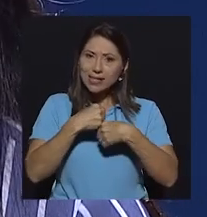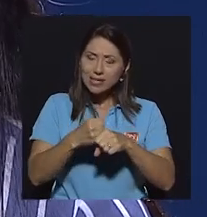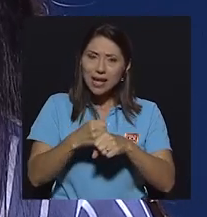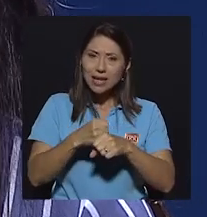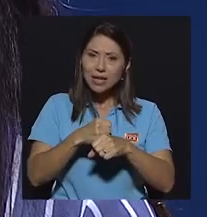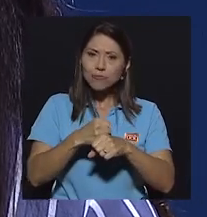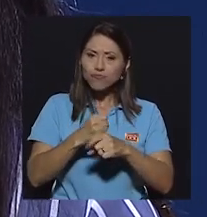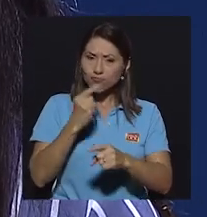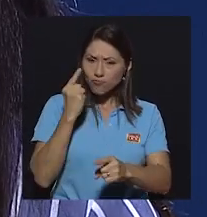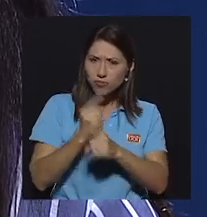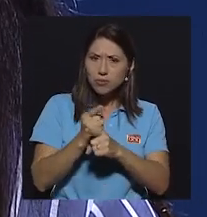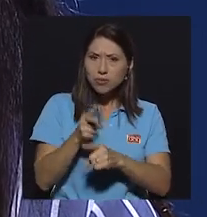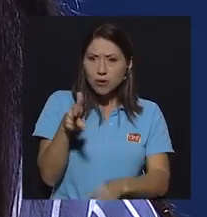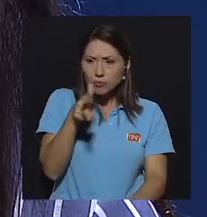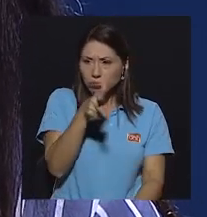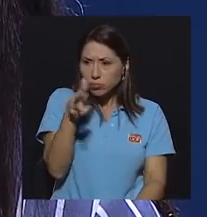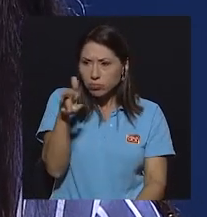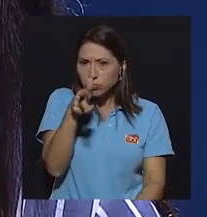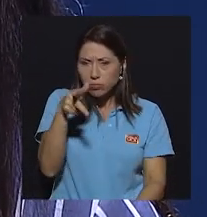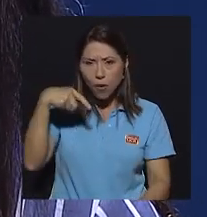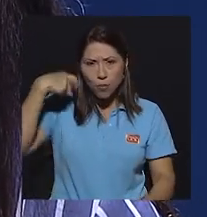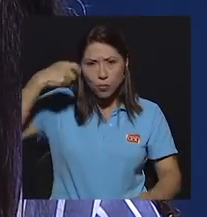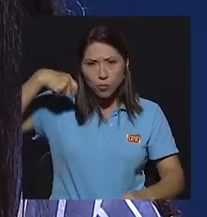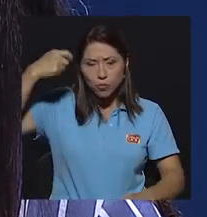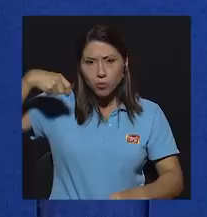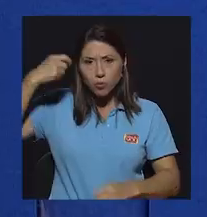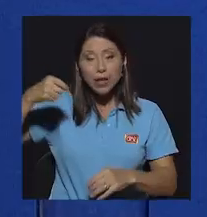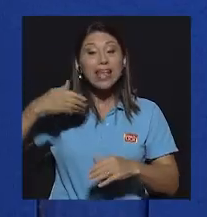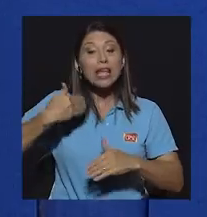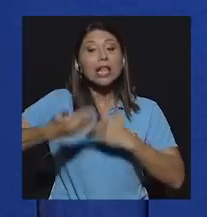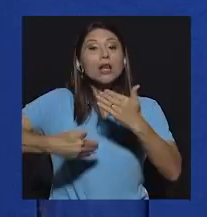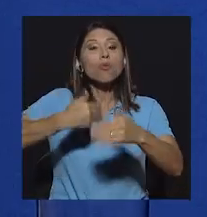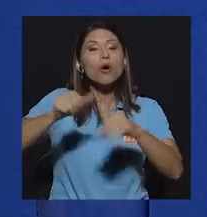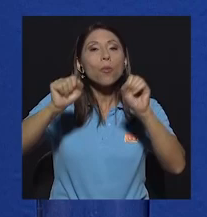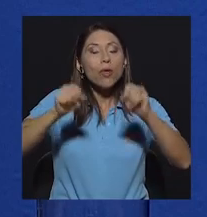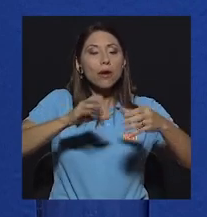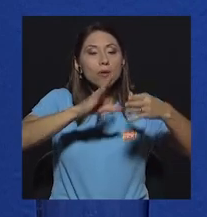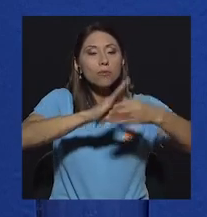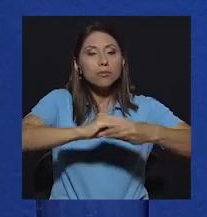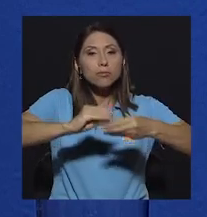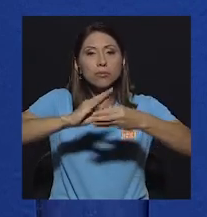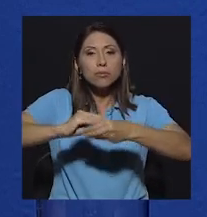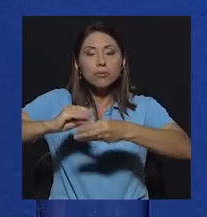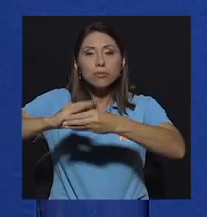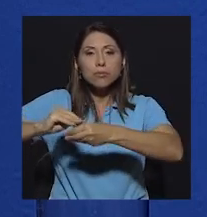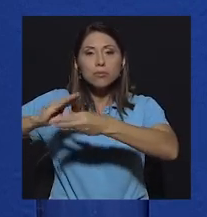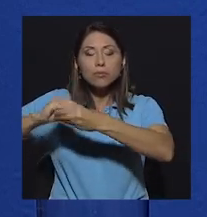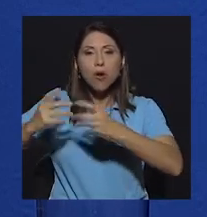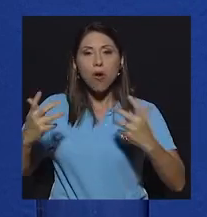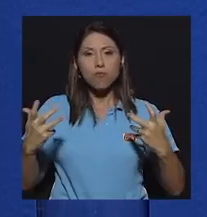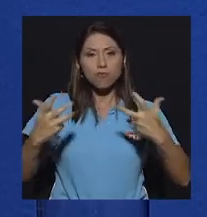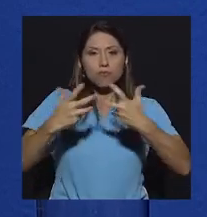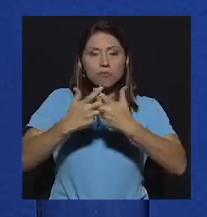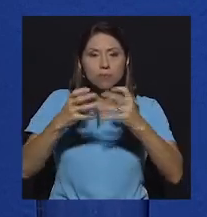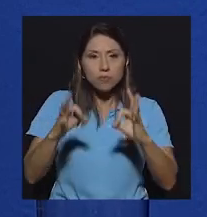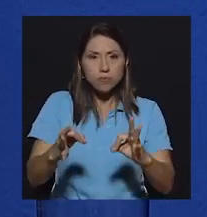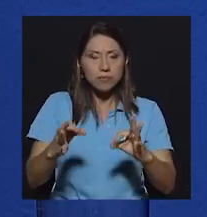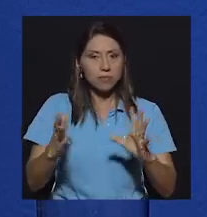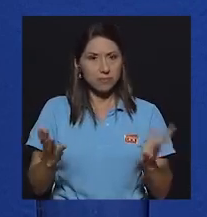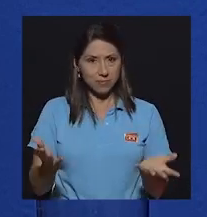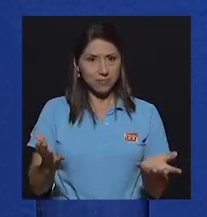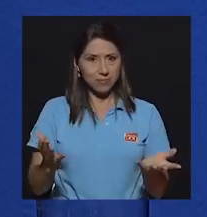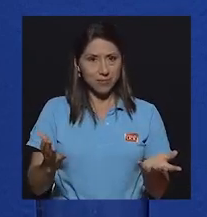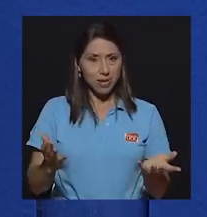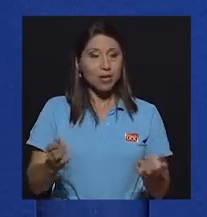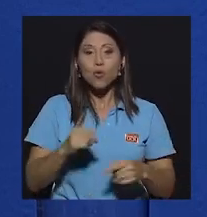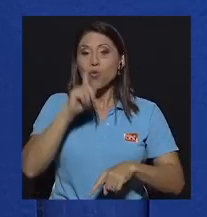después. Bueno, todo eso me dice que a pesar, digamos, de que ya tenés tu trayectoria, que ya has hecho varios documentales, que ya hiciste tu largometraje